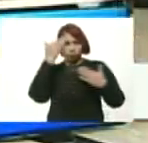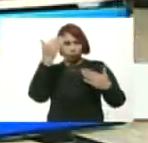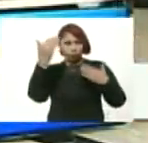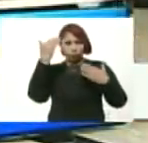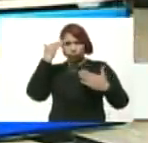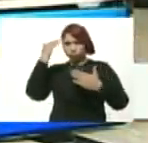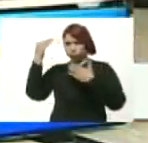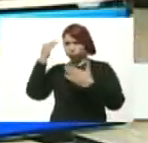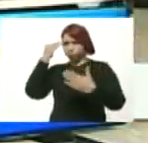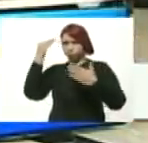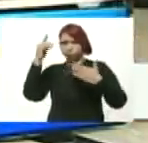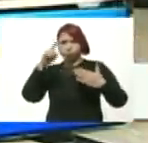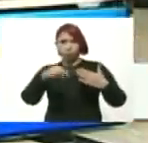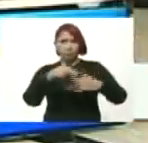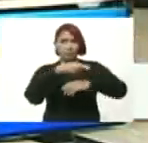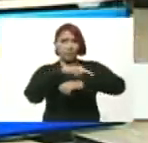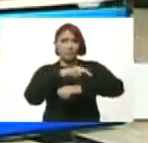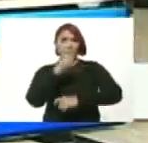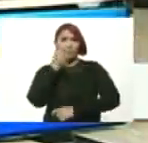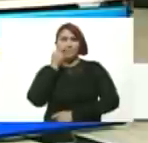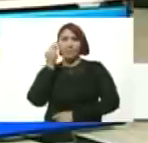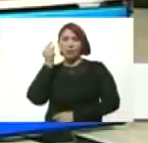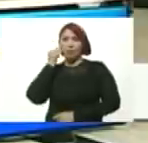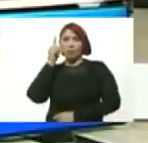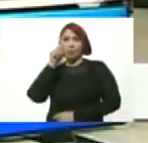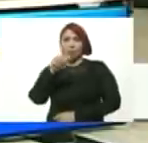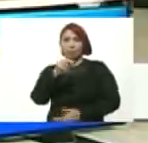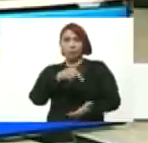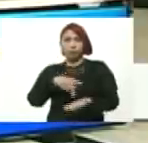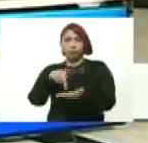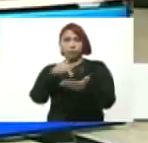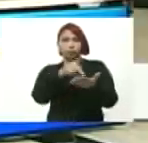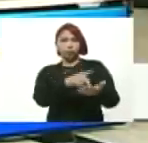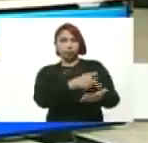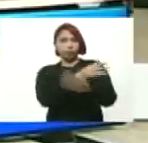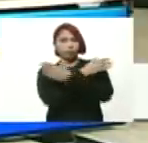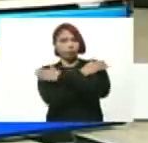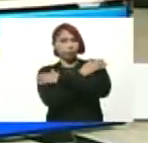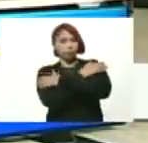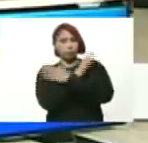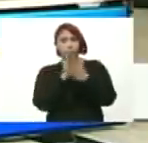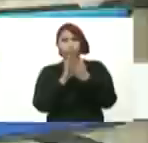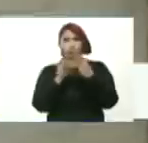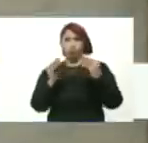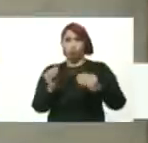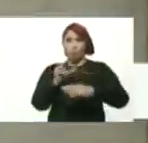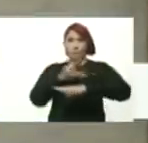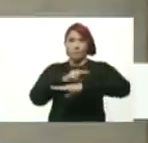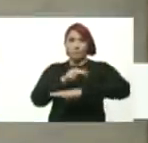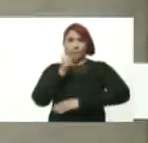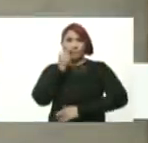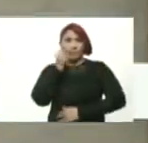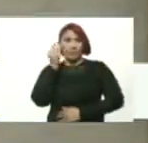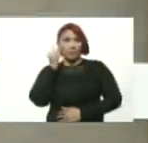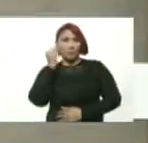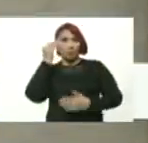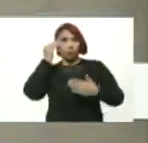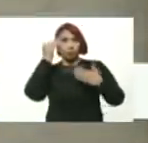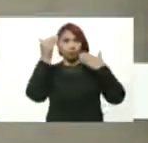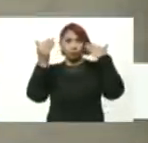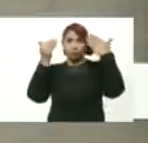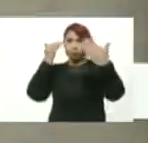médicas presentes mi abrazo a los médicos presentes saludos saludos